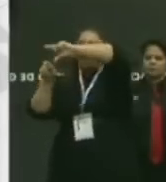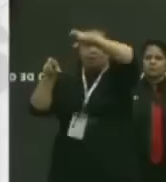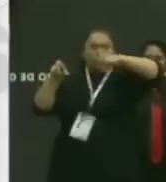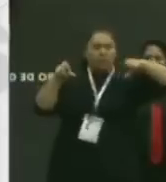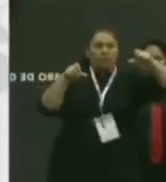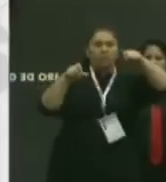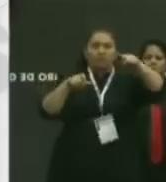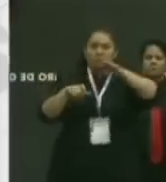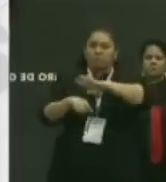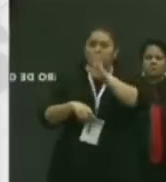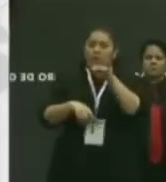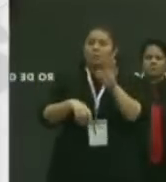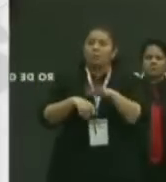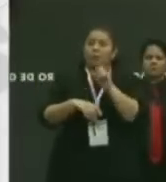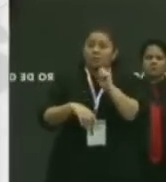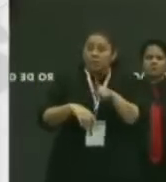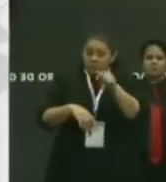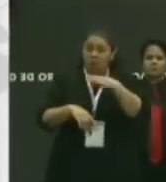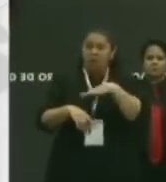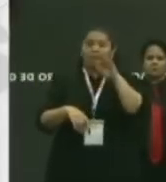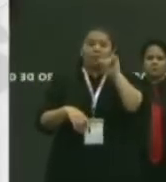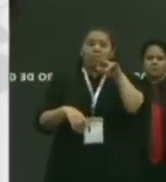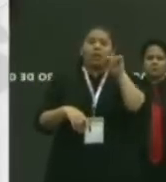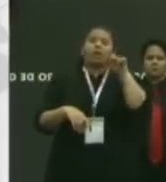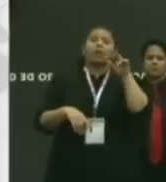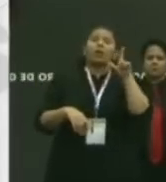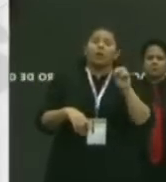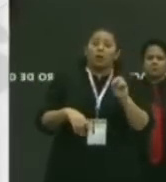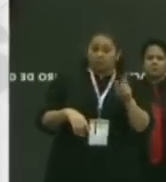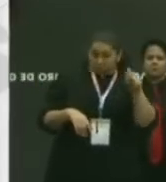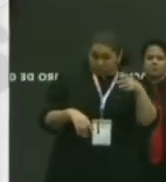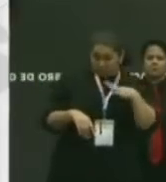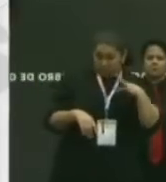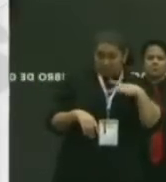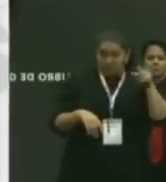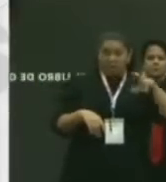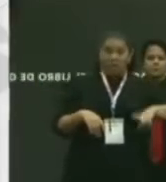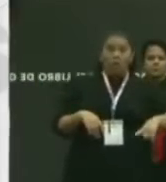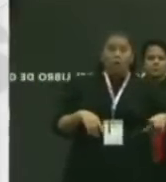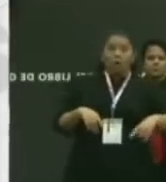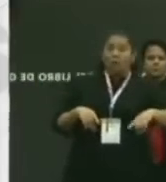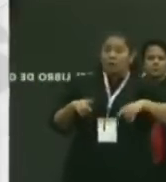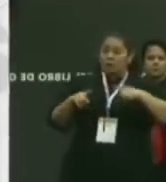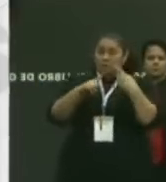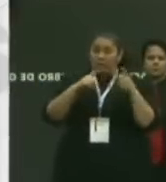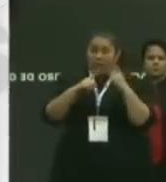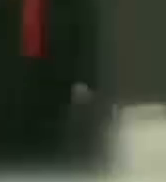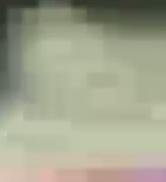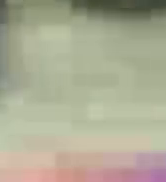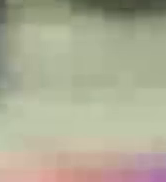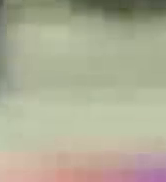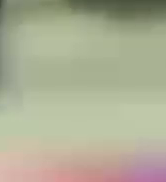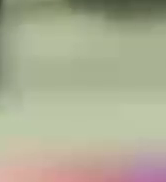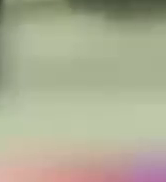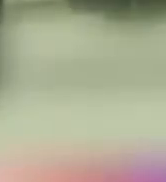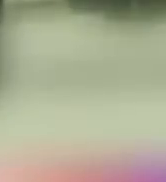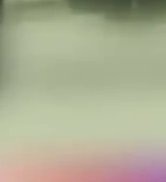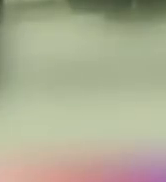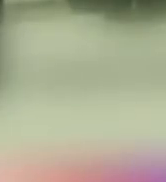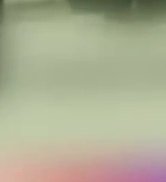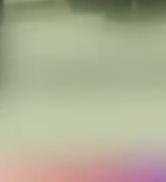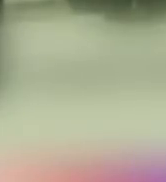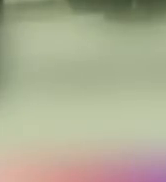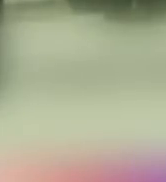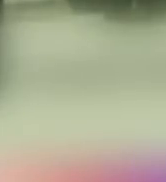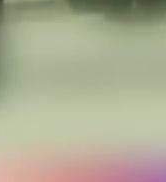eso. Hoy nos damos cuenta al analizar sus libros, carentes de rigor periodístico, carentes de cualquier tipo de,